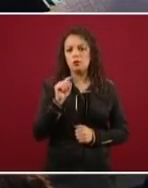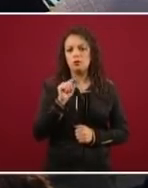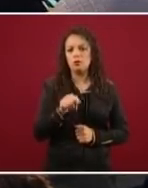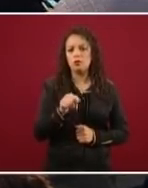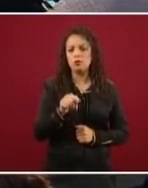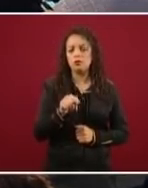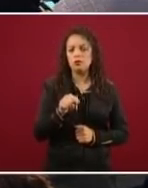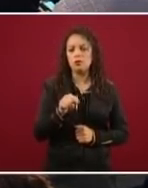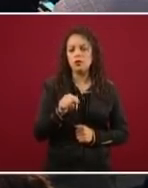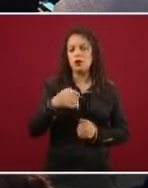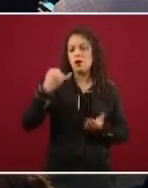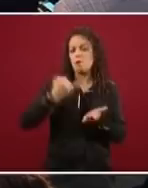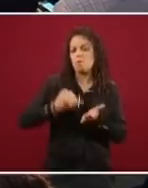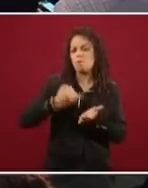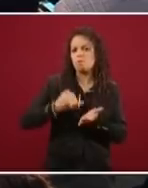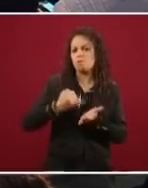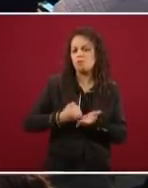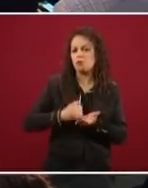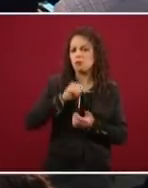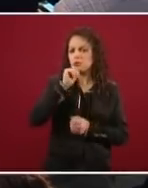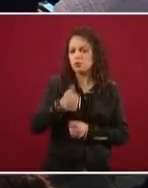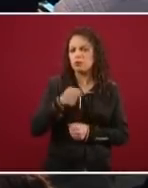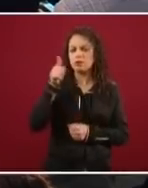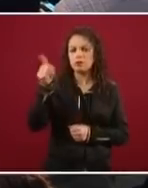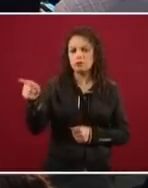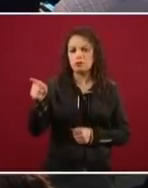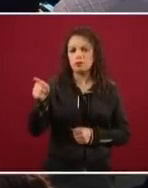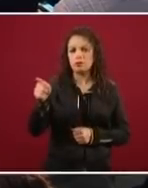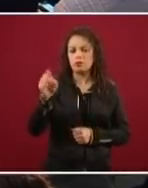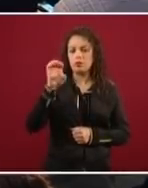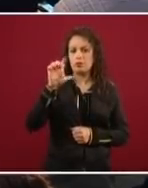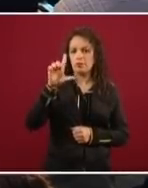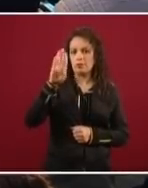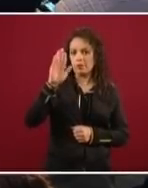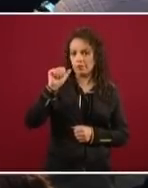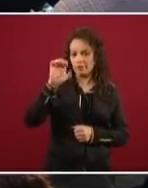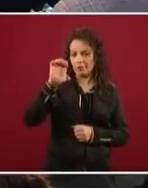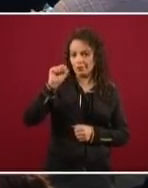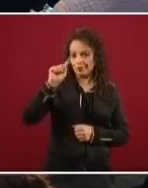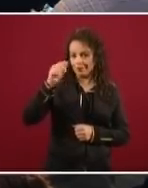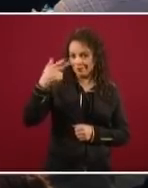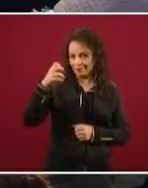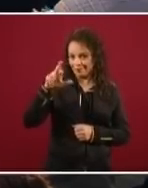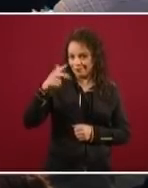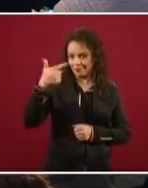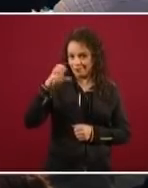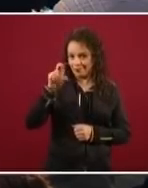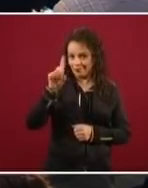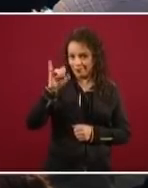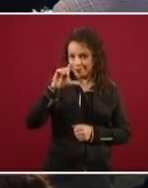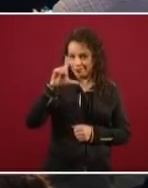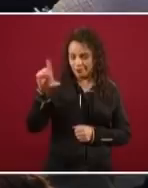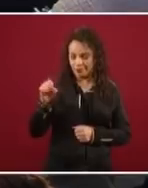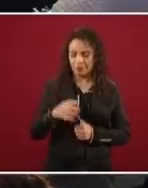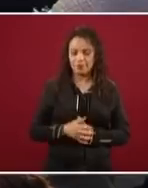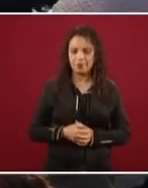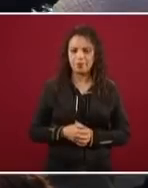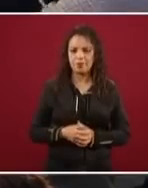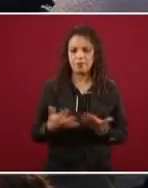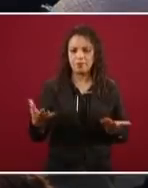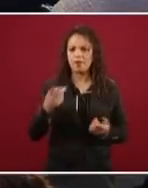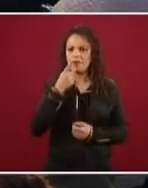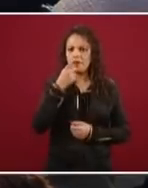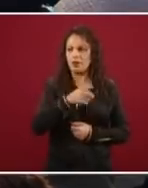elba esther gordillo la ex lideresa de los maestros dicen que pues esta le ganó al sat